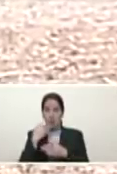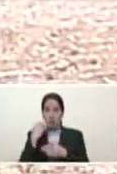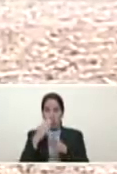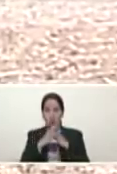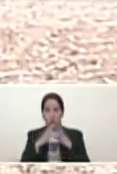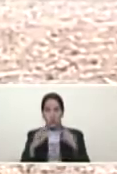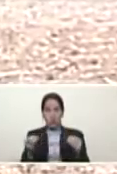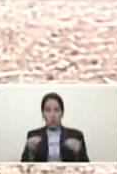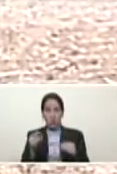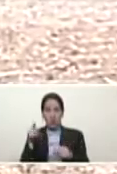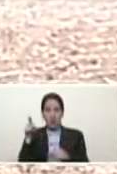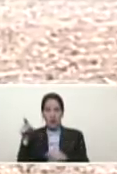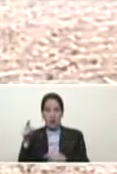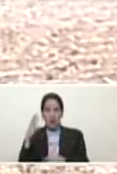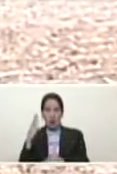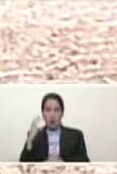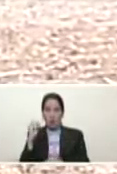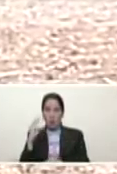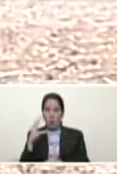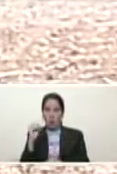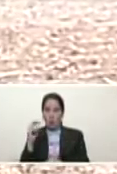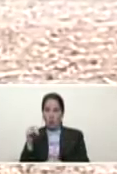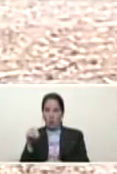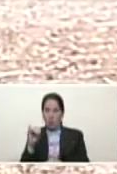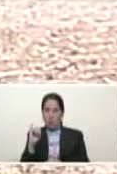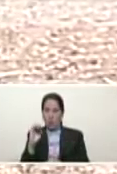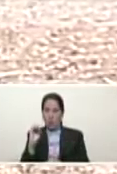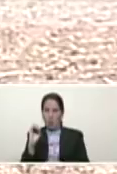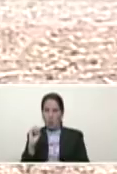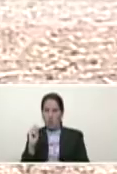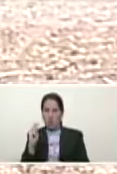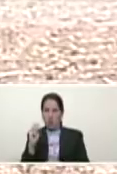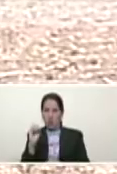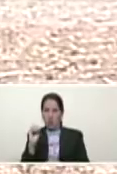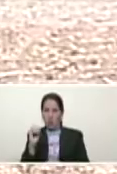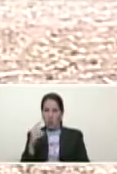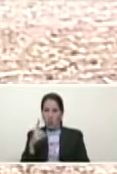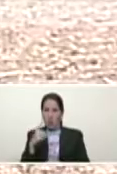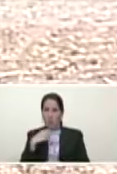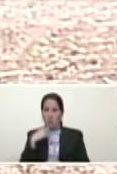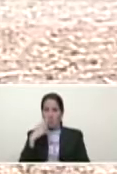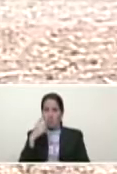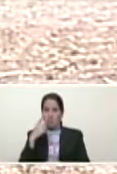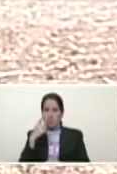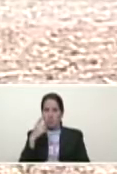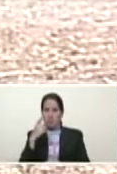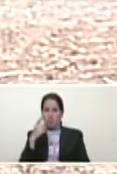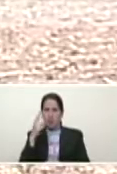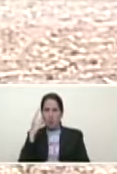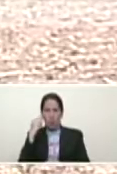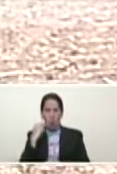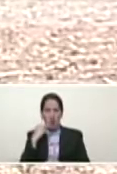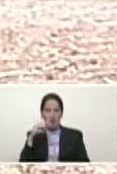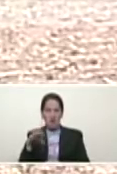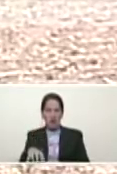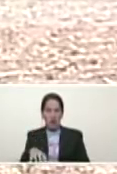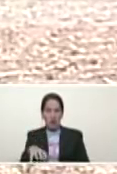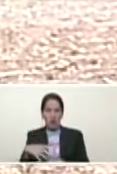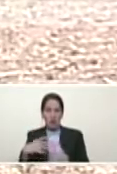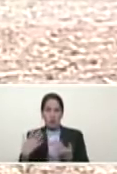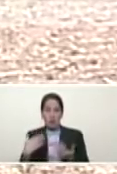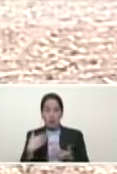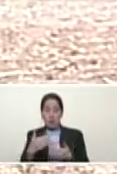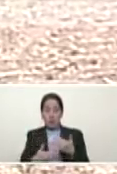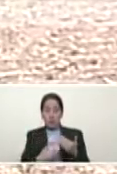estamos en Boconoito, estado portuguesa, la viceministra Tibisay León, para que proceda a